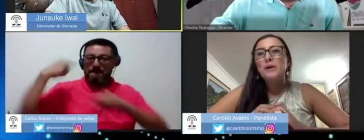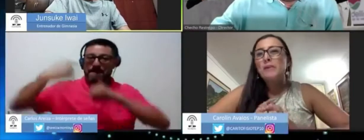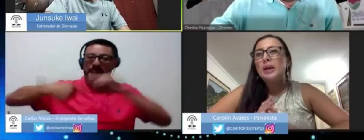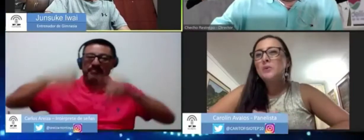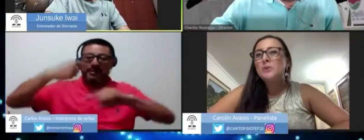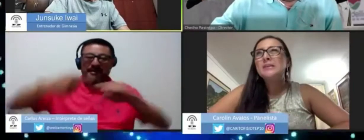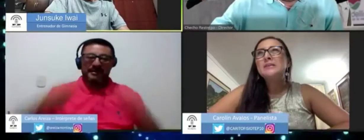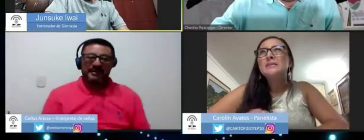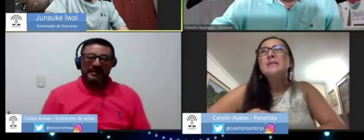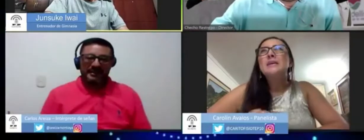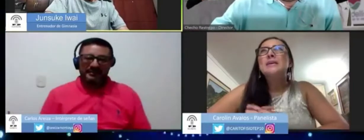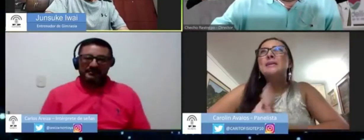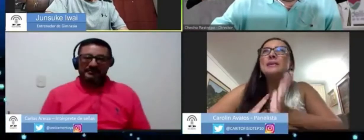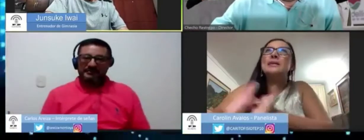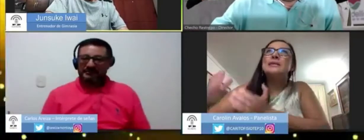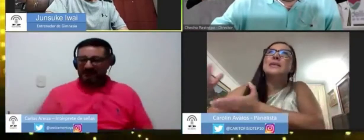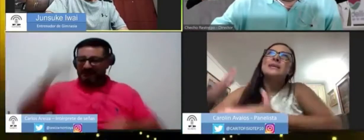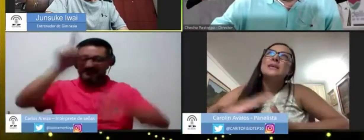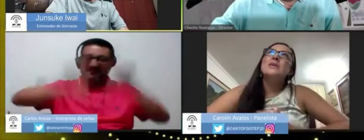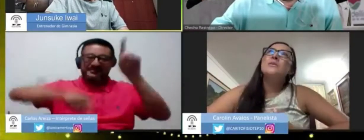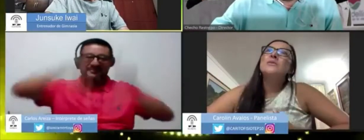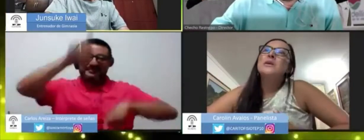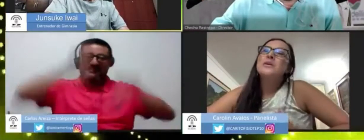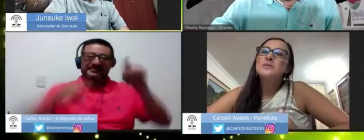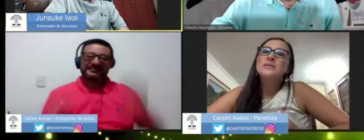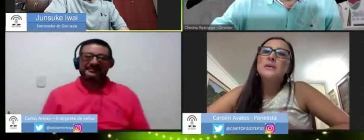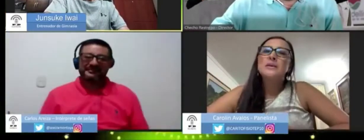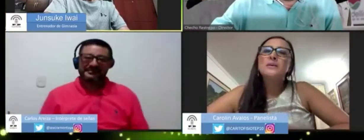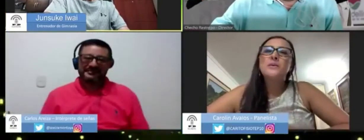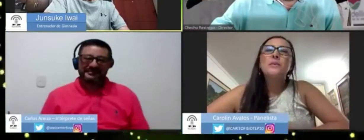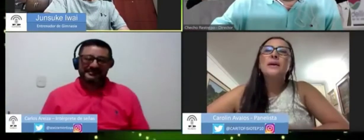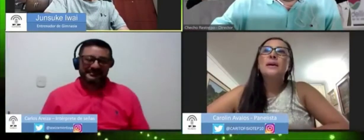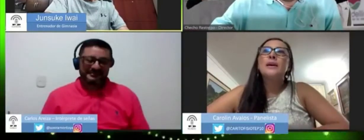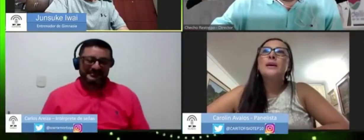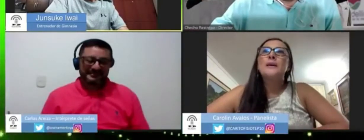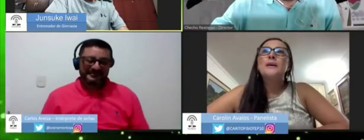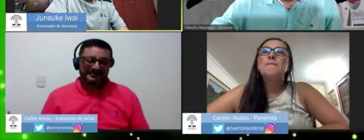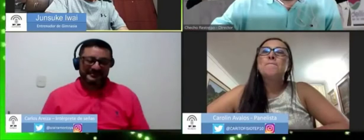Profe, ¿alguna vez en la línea de lo que se está hablando,